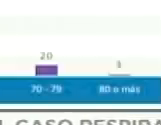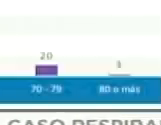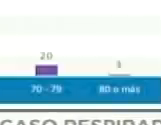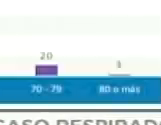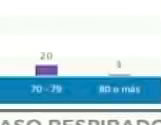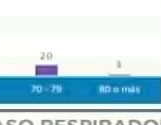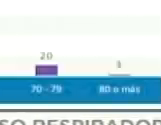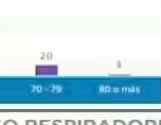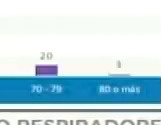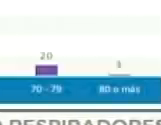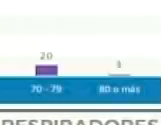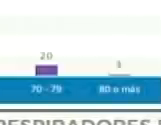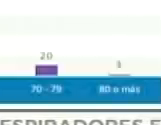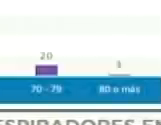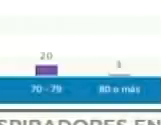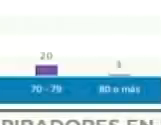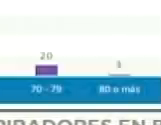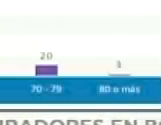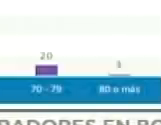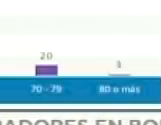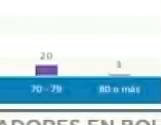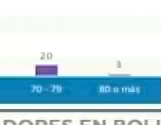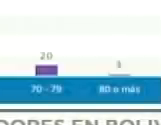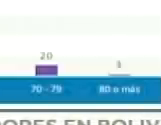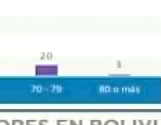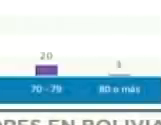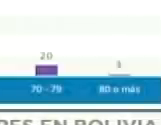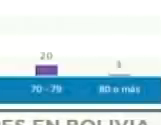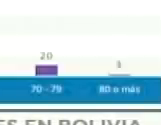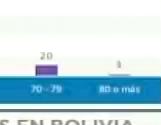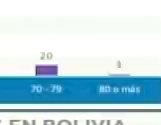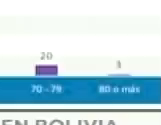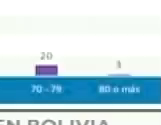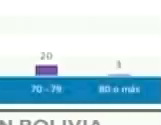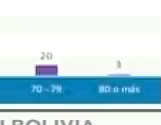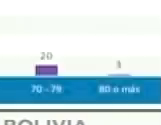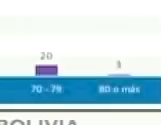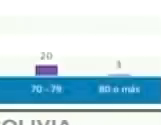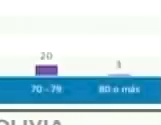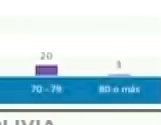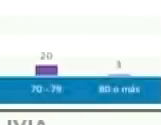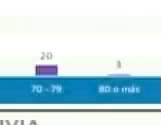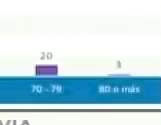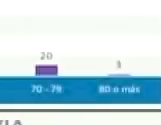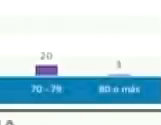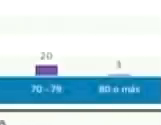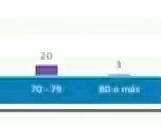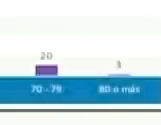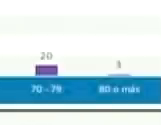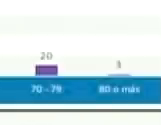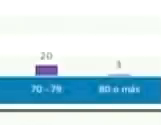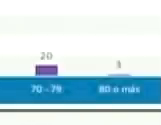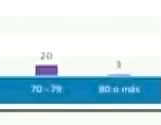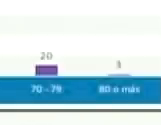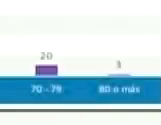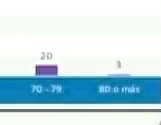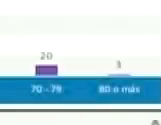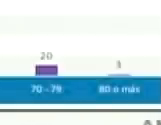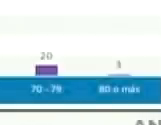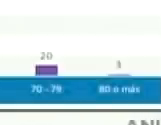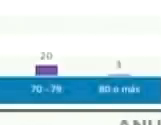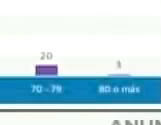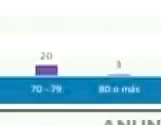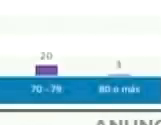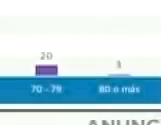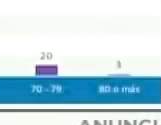no ocurre en otros países del mundo, pero en Venezuela sí. La gran mayoría de los pacientes se encuentran entre